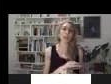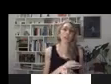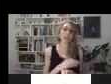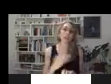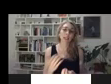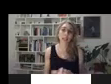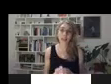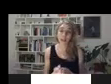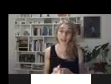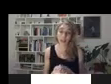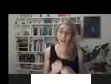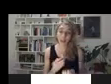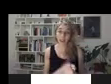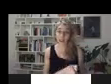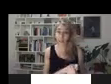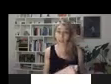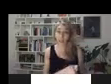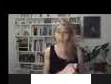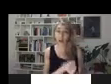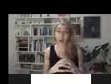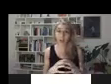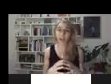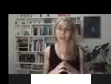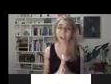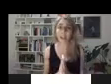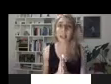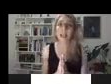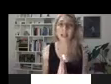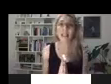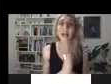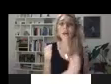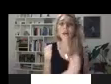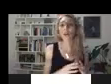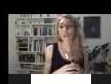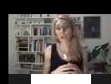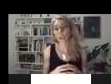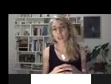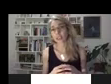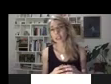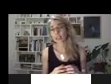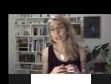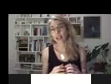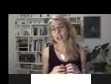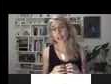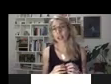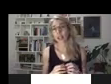contemporáneo, en lo que respecta a las obras de arte, les da a los